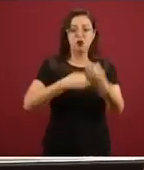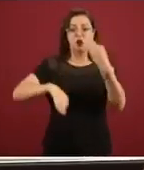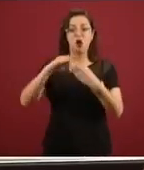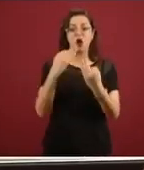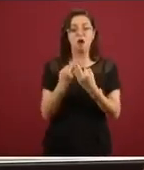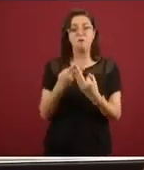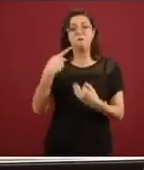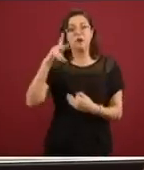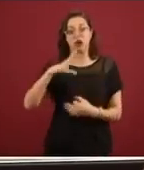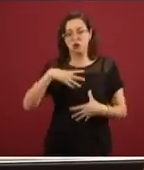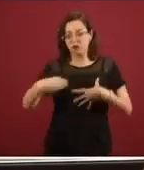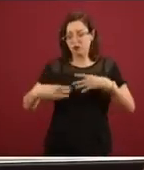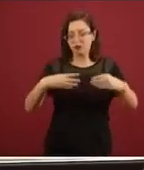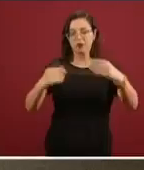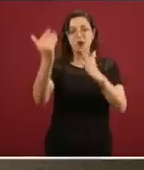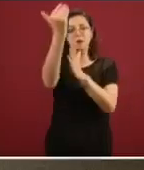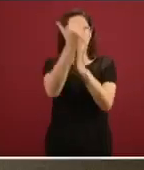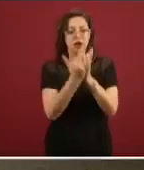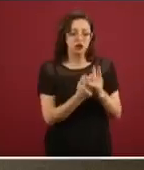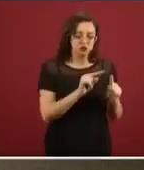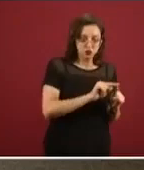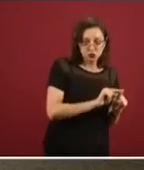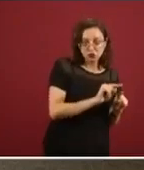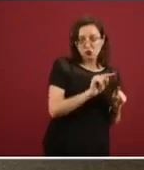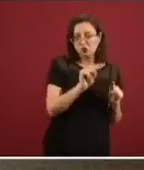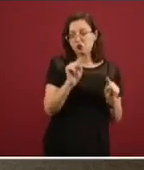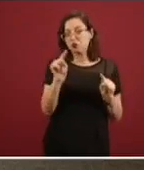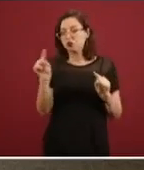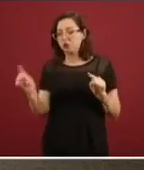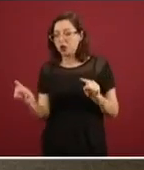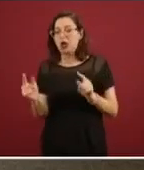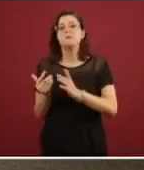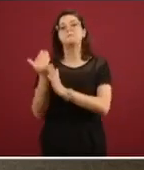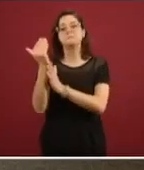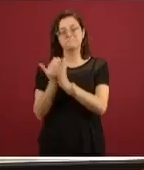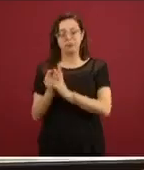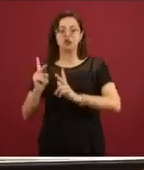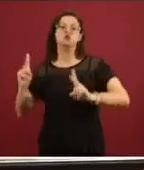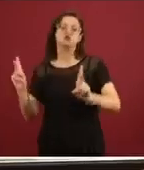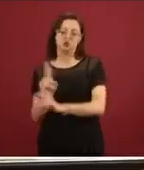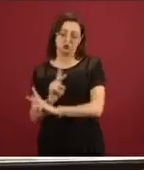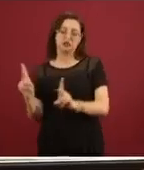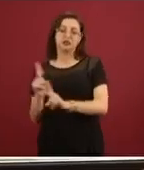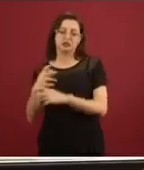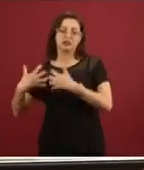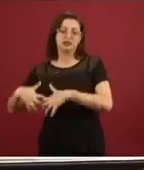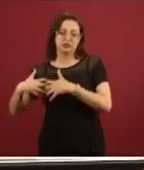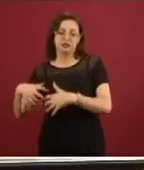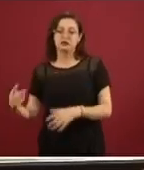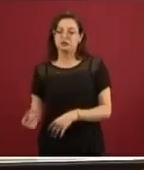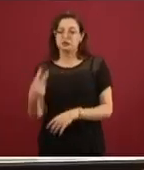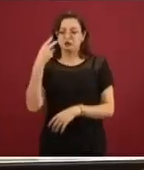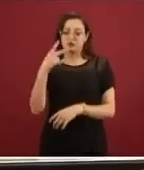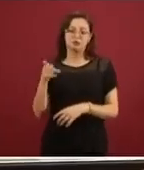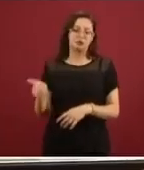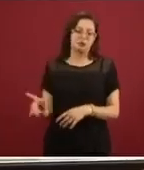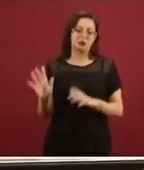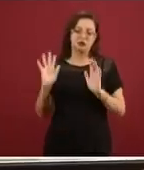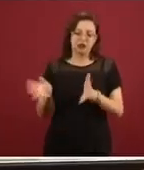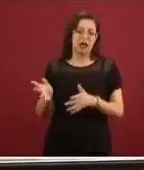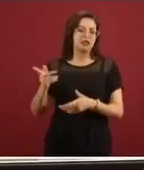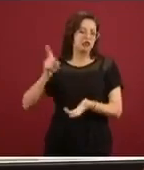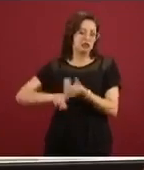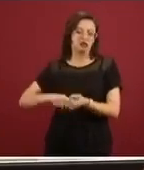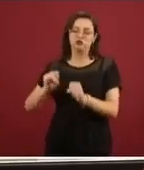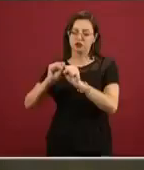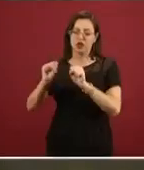tenemos menor transmisión, podríamos tener menor necesidad, y existen también ventiladores que históricamente tiene el sistema